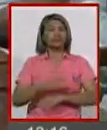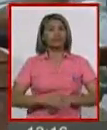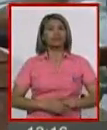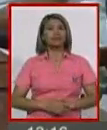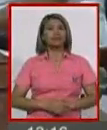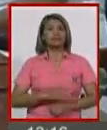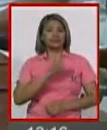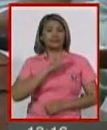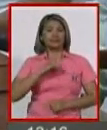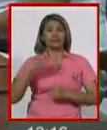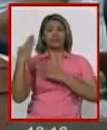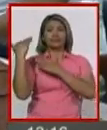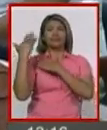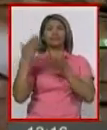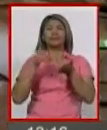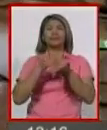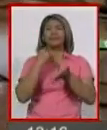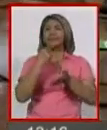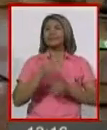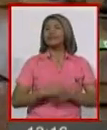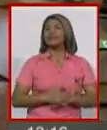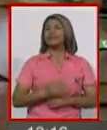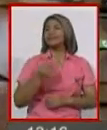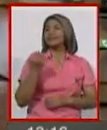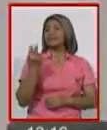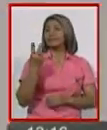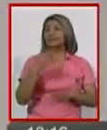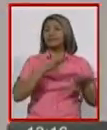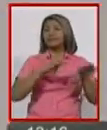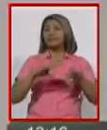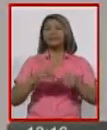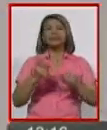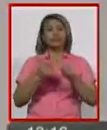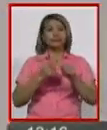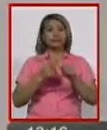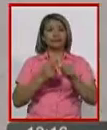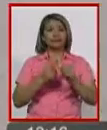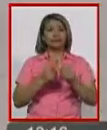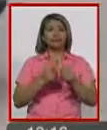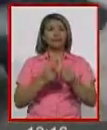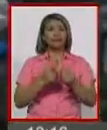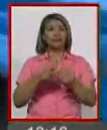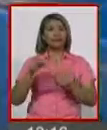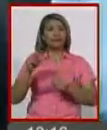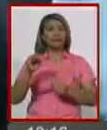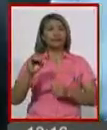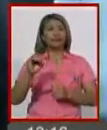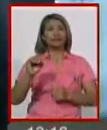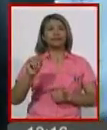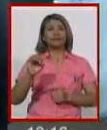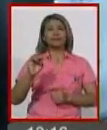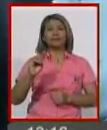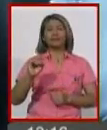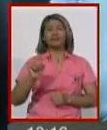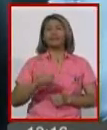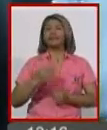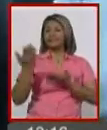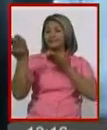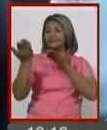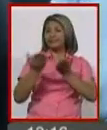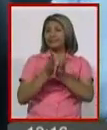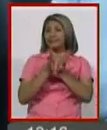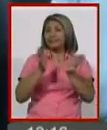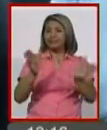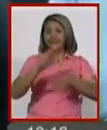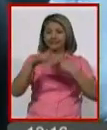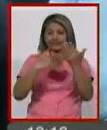El presidente del Comité Pro Santa Cruz ratificó de que son dos las actividades. La primera es un motorazo. Queremos hacer la invitación